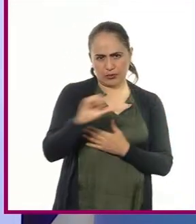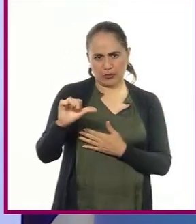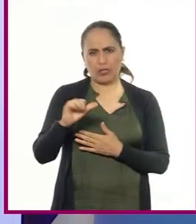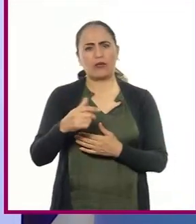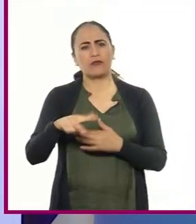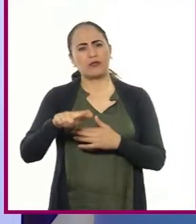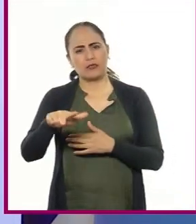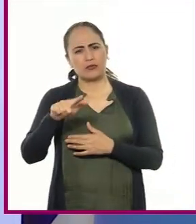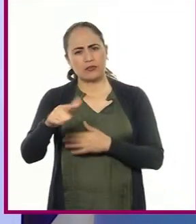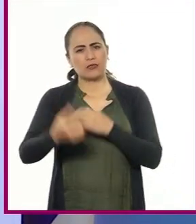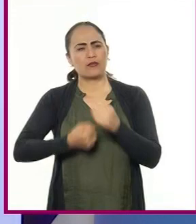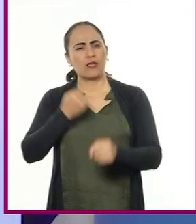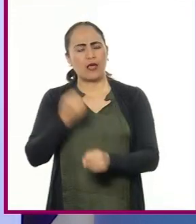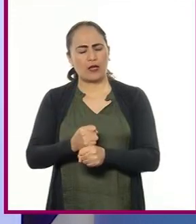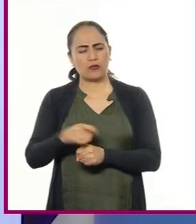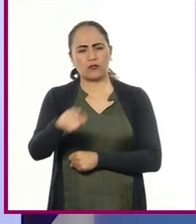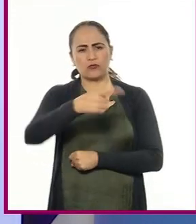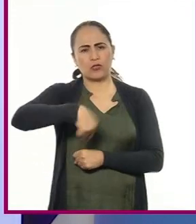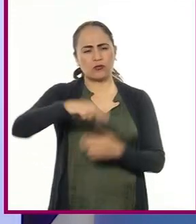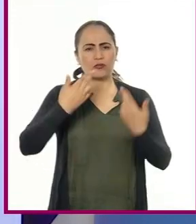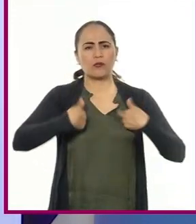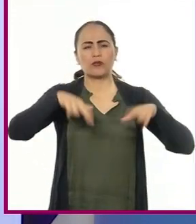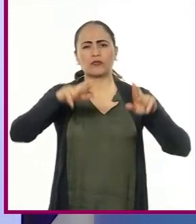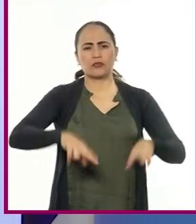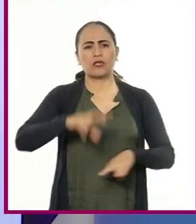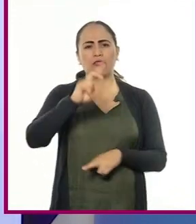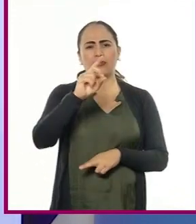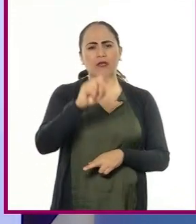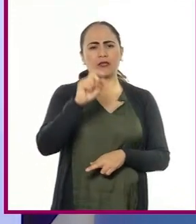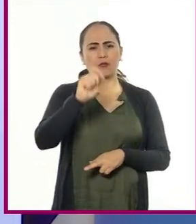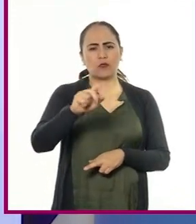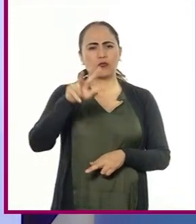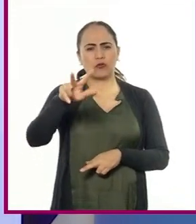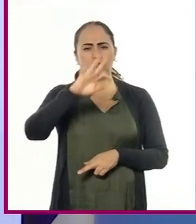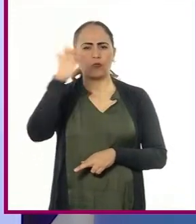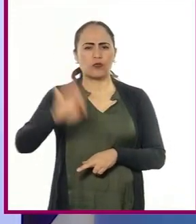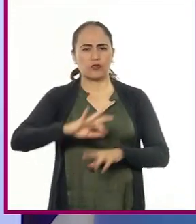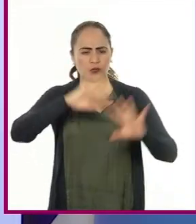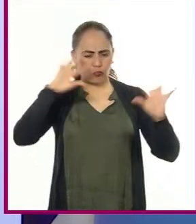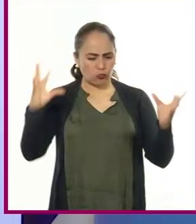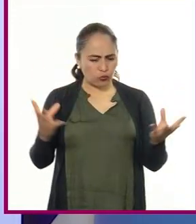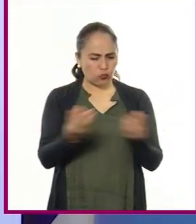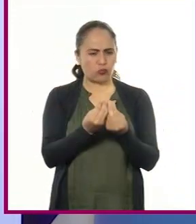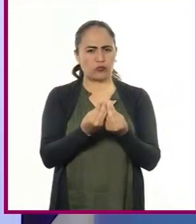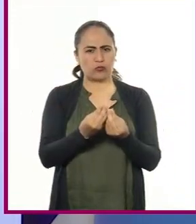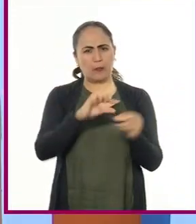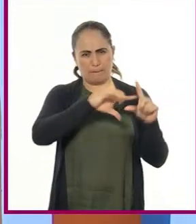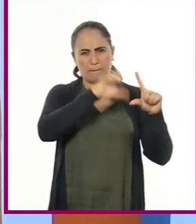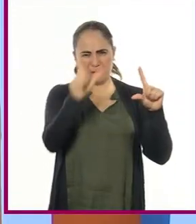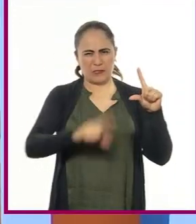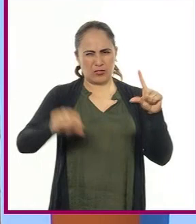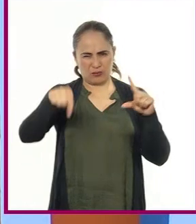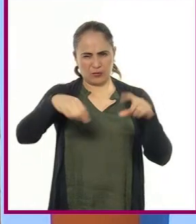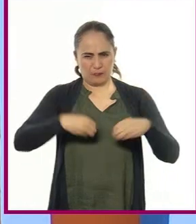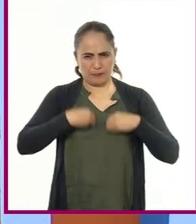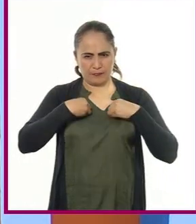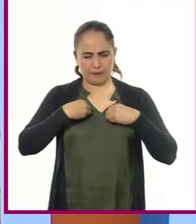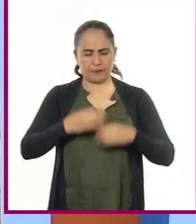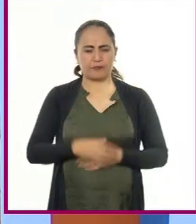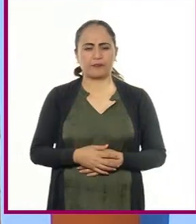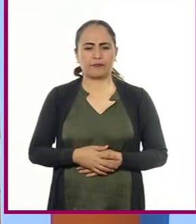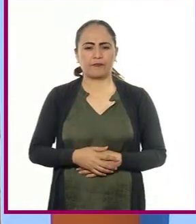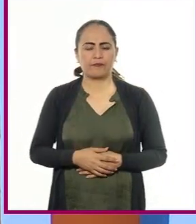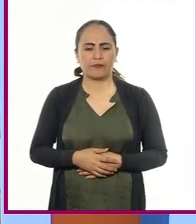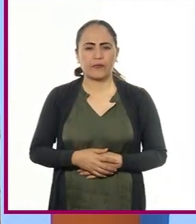años, quienes representan el 30.8% del total de la población. De